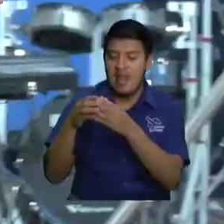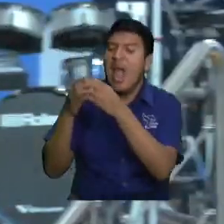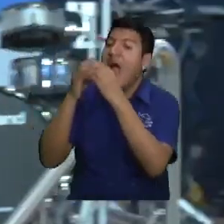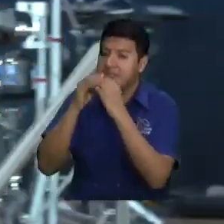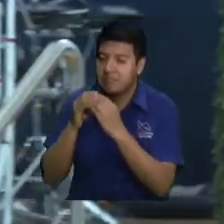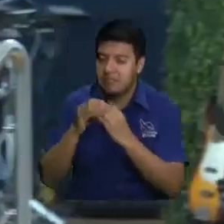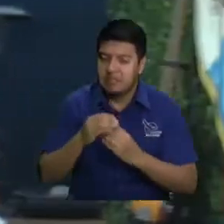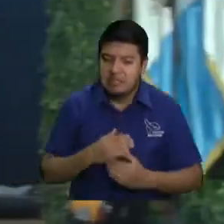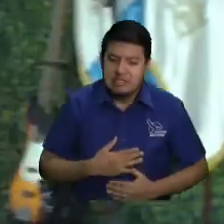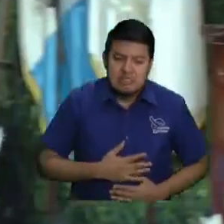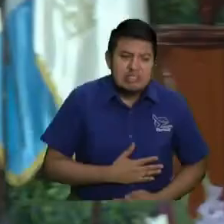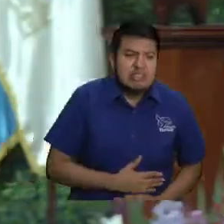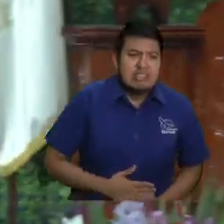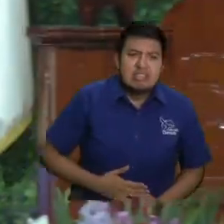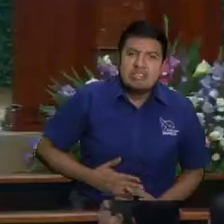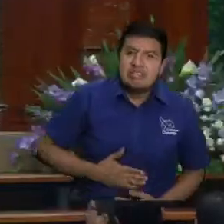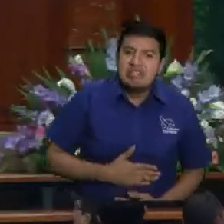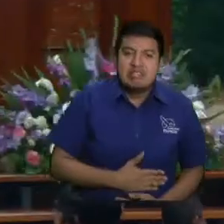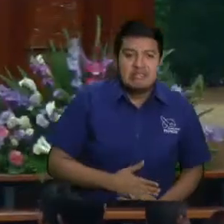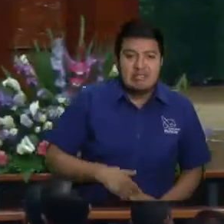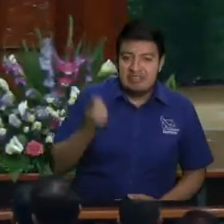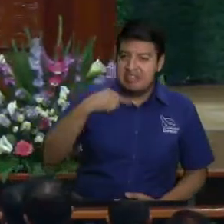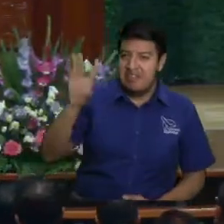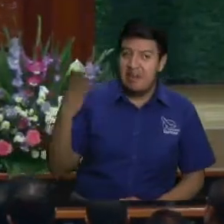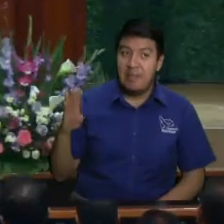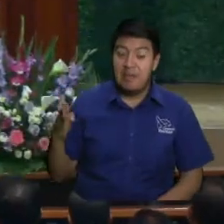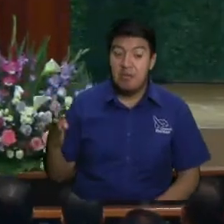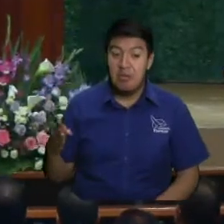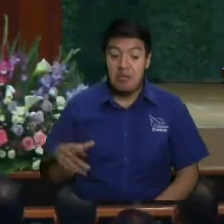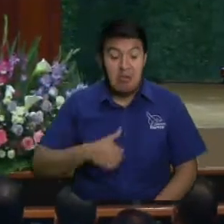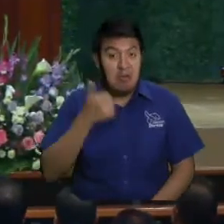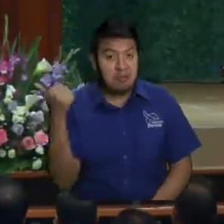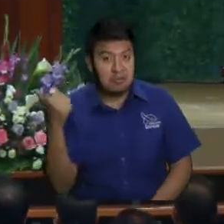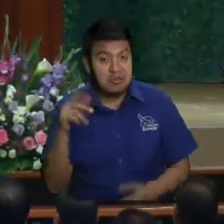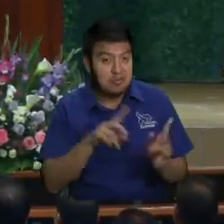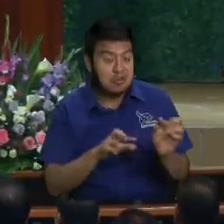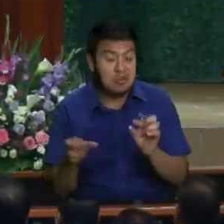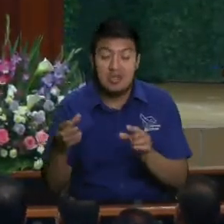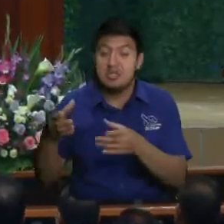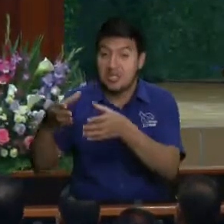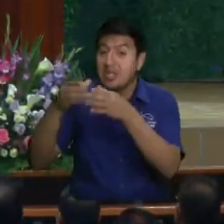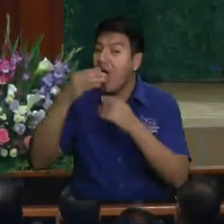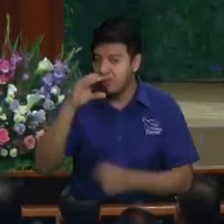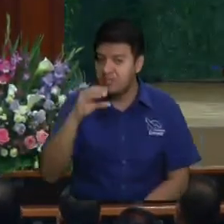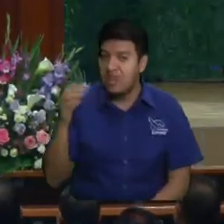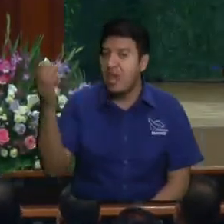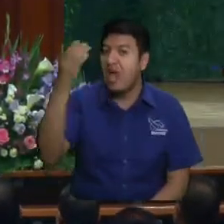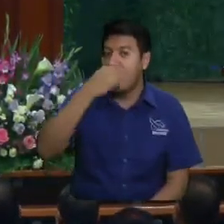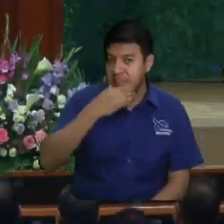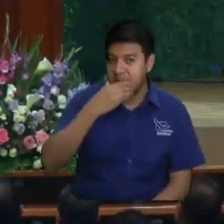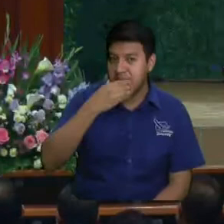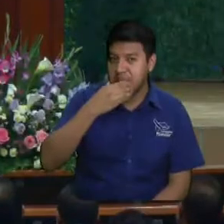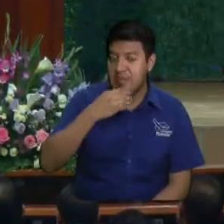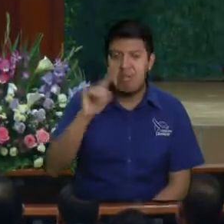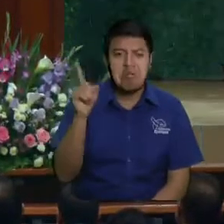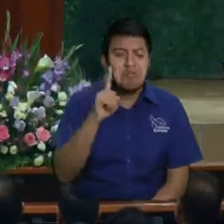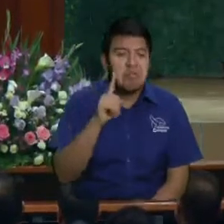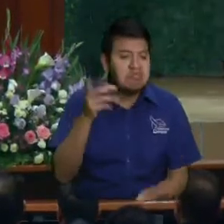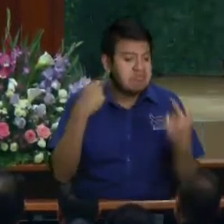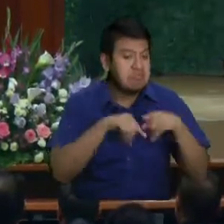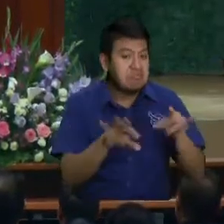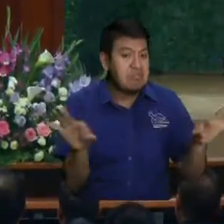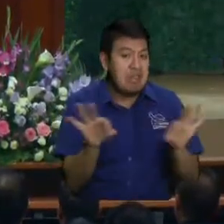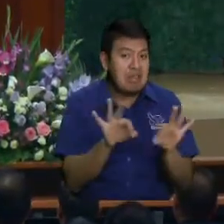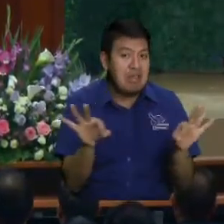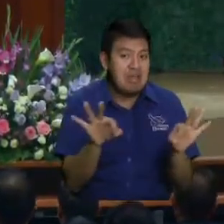Y se puso malo. Y los otros 10 que comieron el chuco, y sí se comieron la sustancia activa, no les pasó